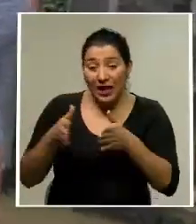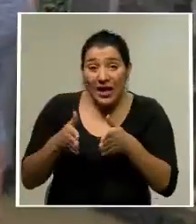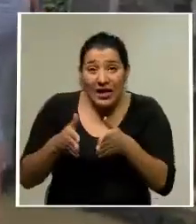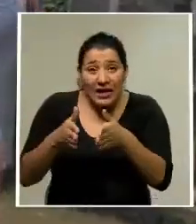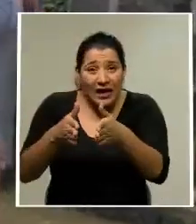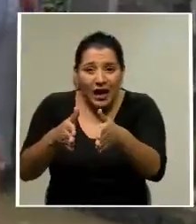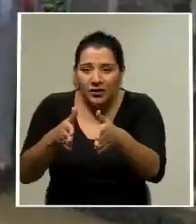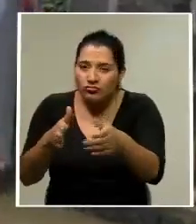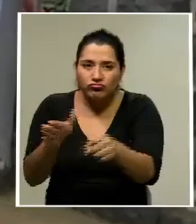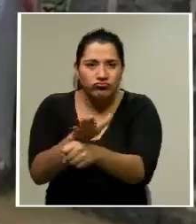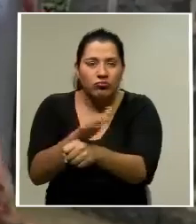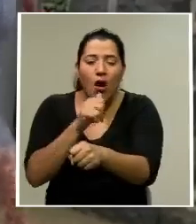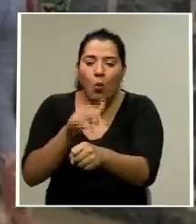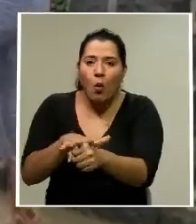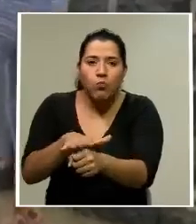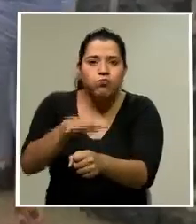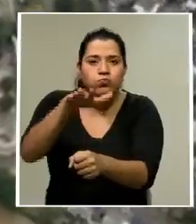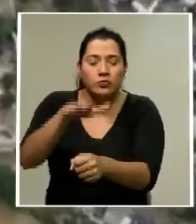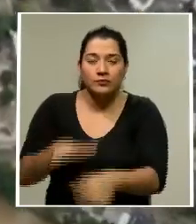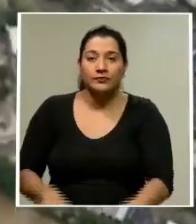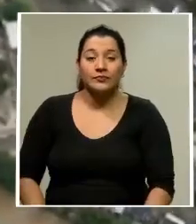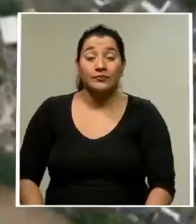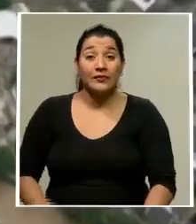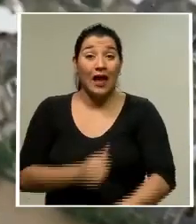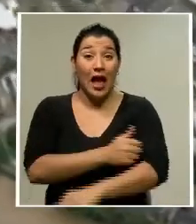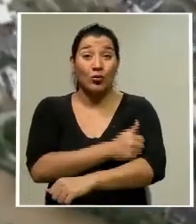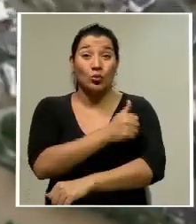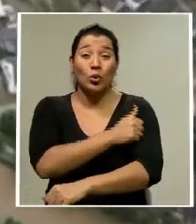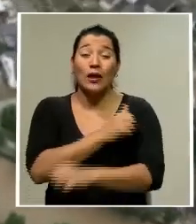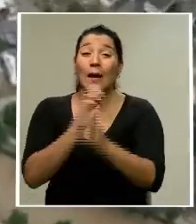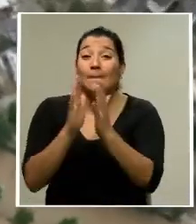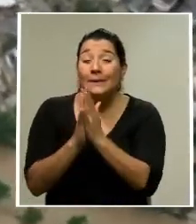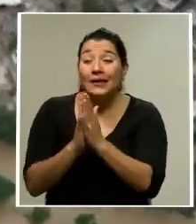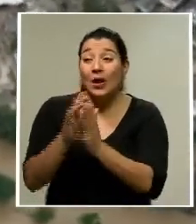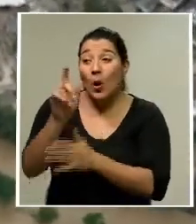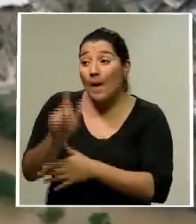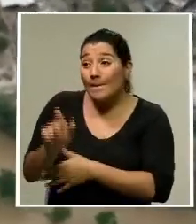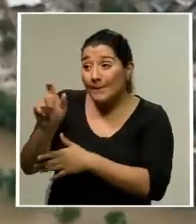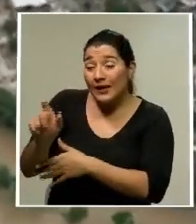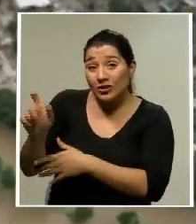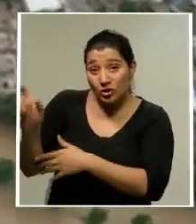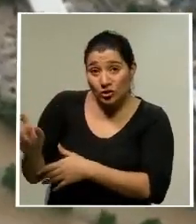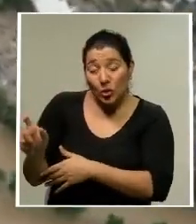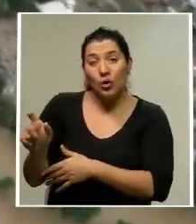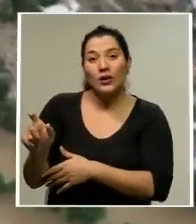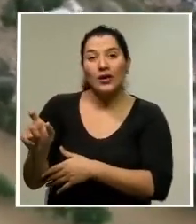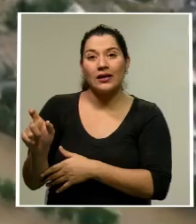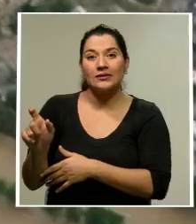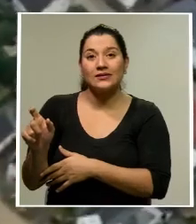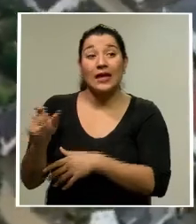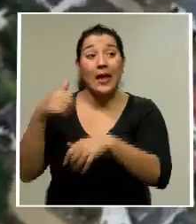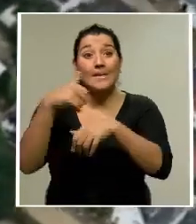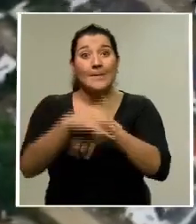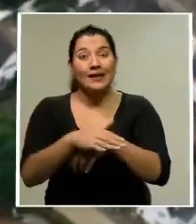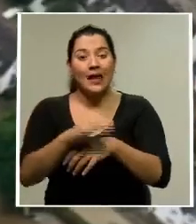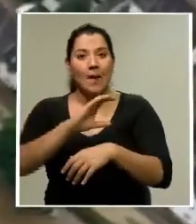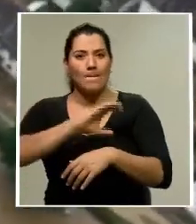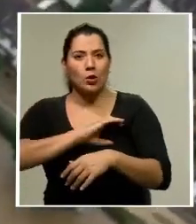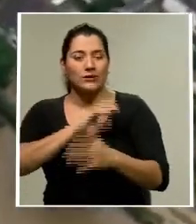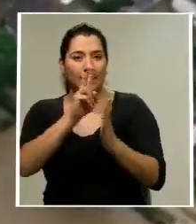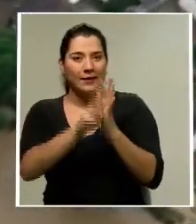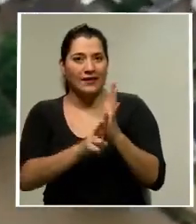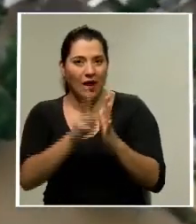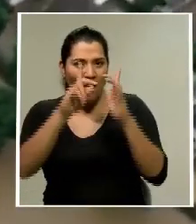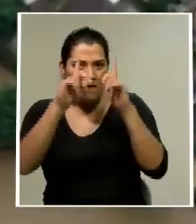estaban totalmente inundadas. Las autoridades pidieron a los habitantes que enviaran a la policía videos y fotografías